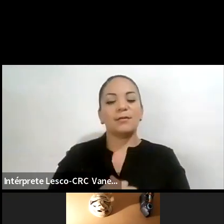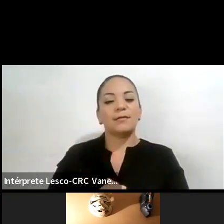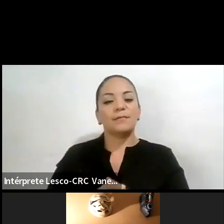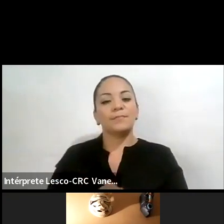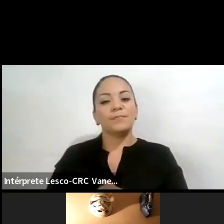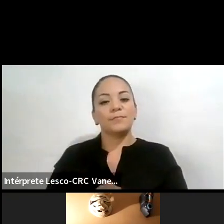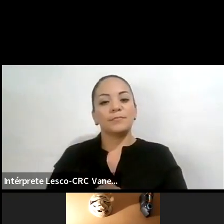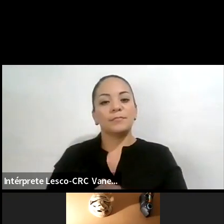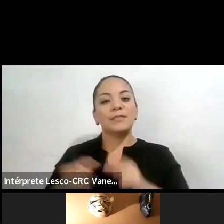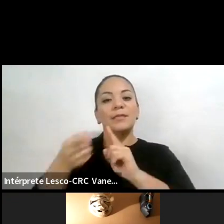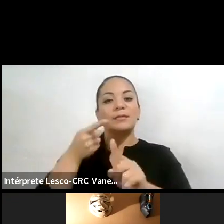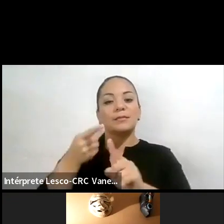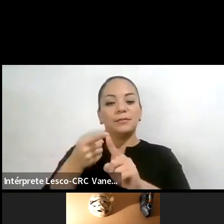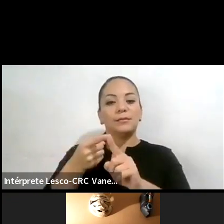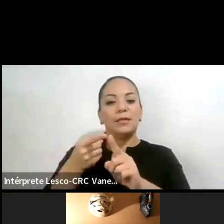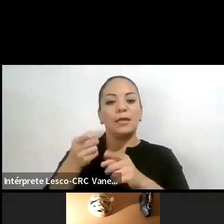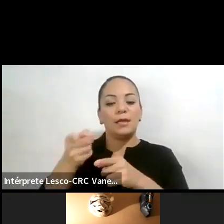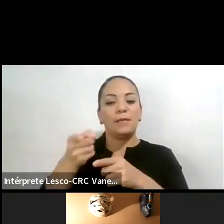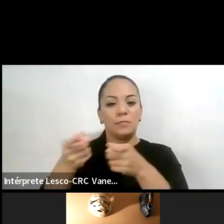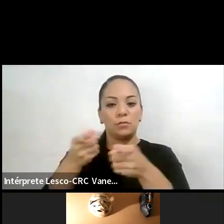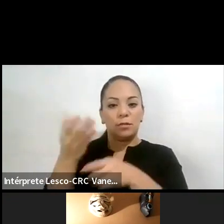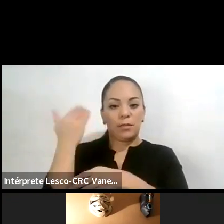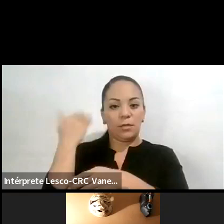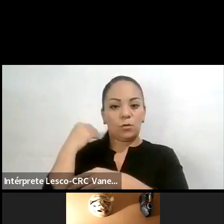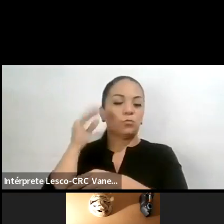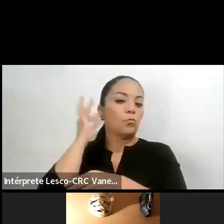la administración anterior de Melissa